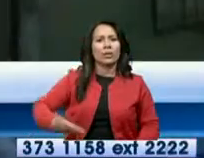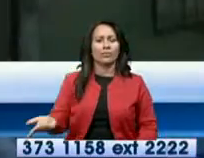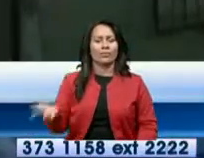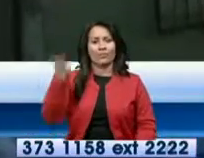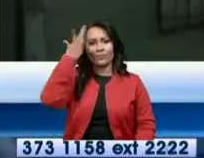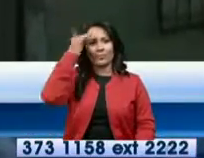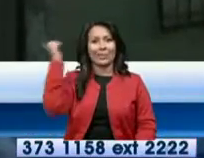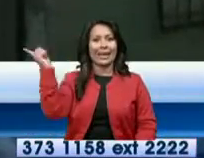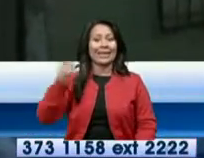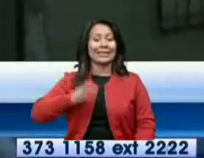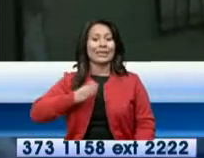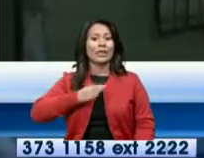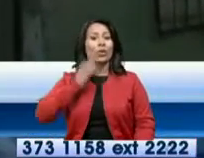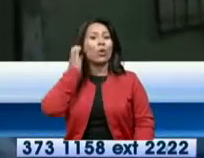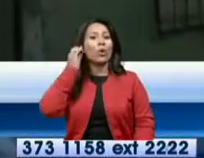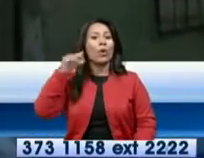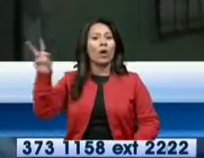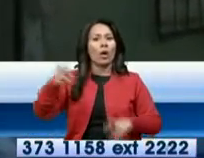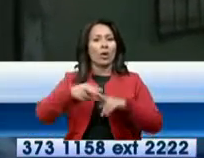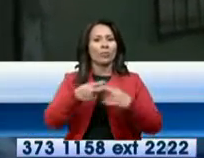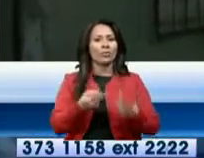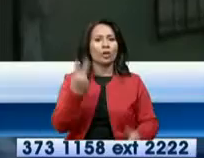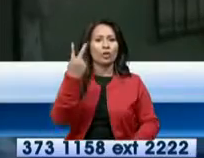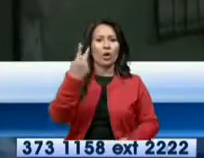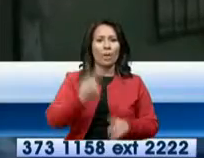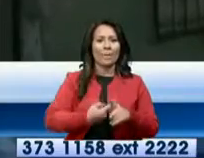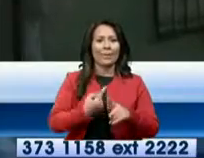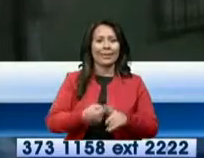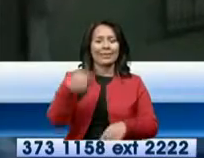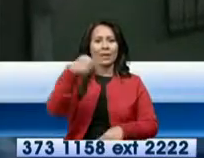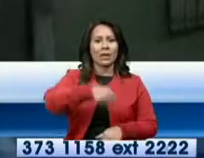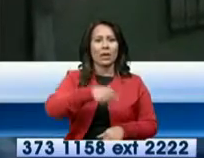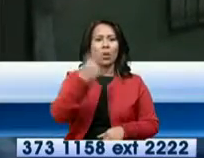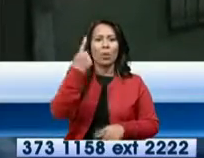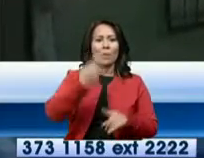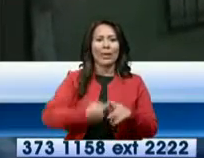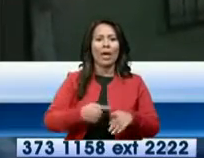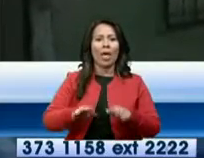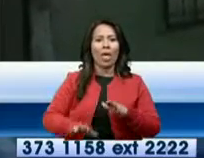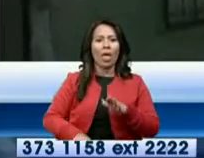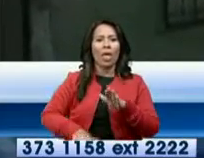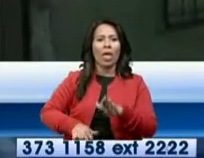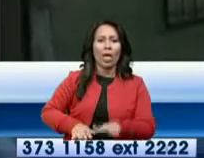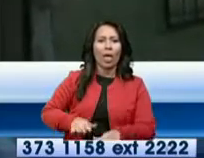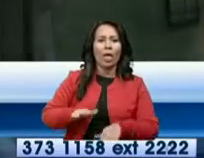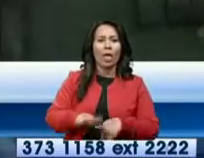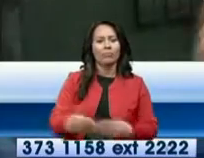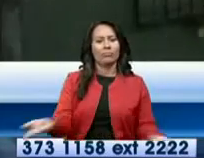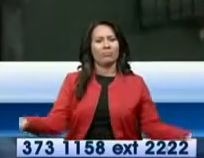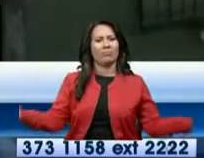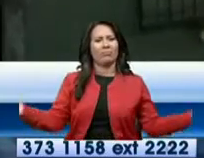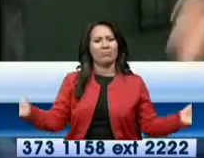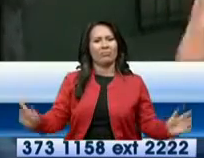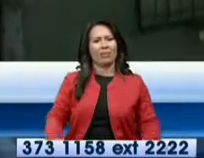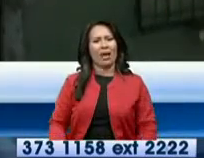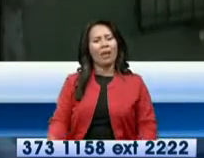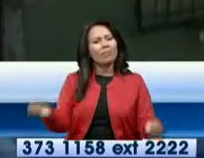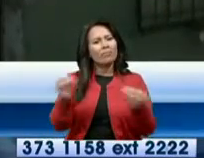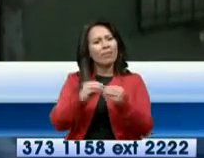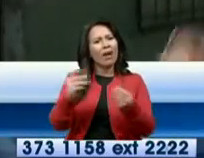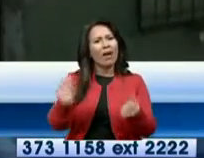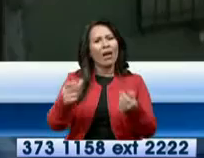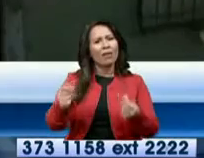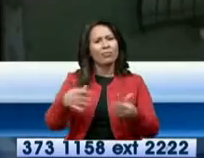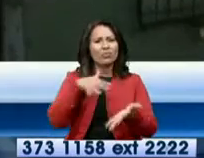que empezó más arriba, ya va a ser 2 meses. Aquí va a ser ya 1 mes. Bastante lento que están las autoridades haciendo. Agiliten las cosas del estudio de suelo,